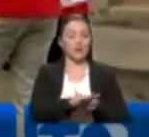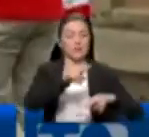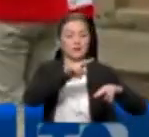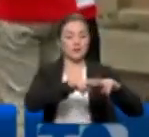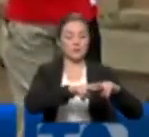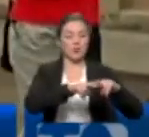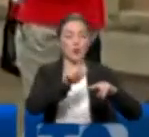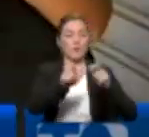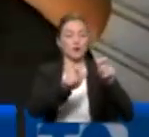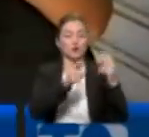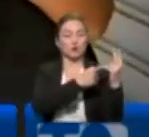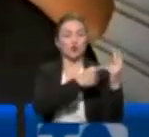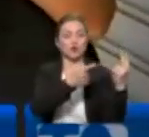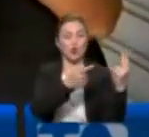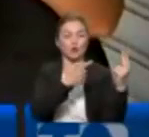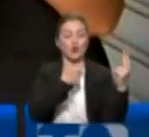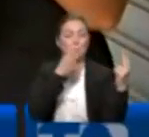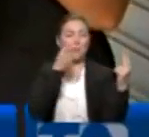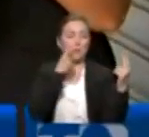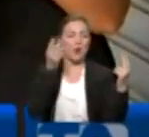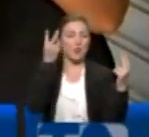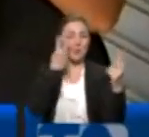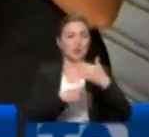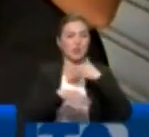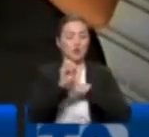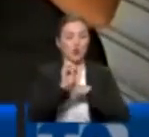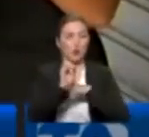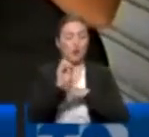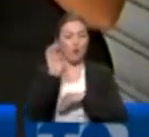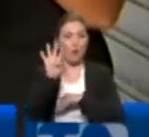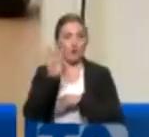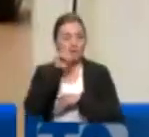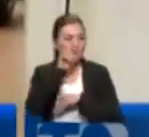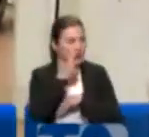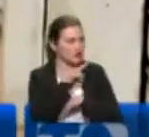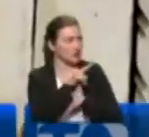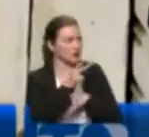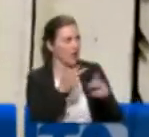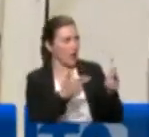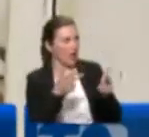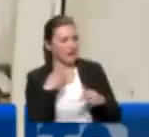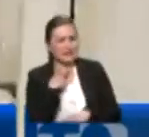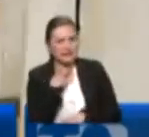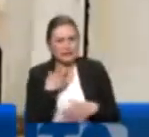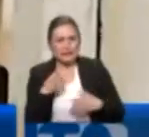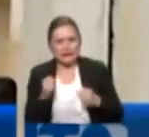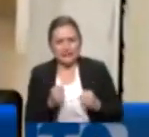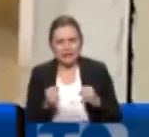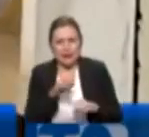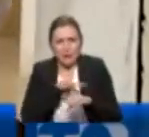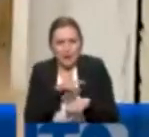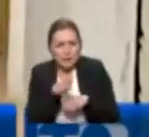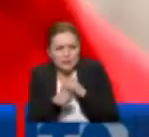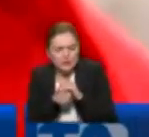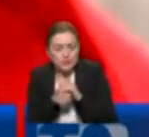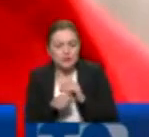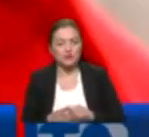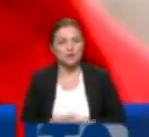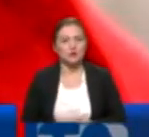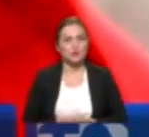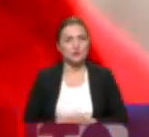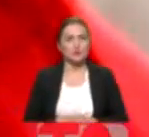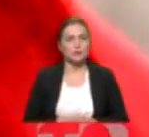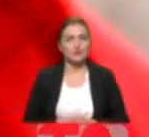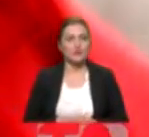a los extranjeros. Las cuatro empleadas, al ver a los sujetos armados, corrieron y se escondieron en uno de los baños. Que han